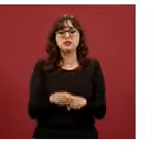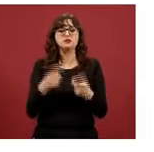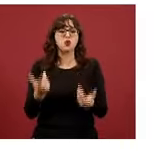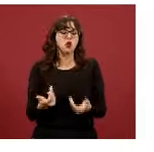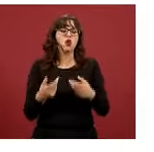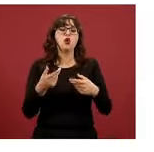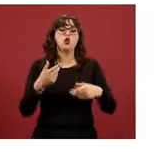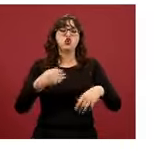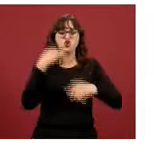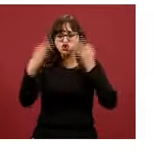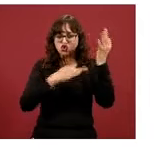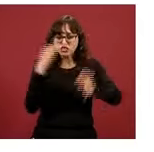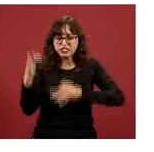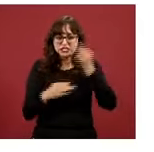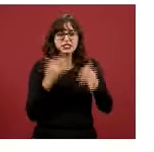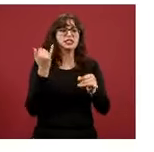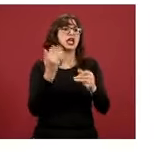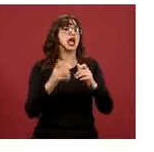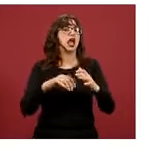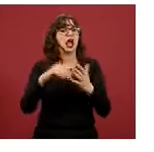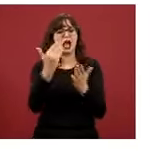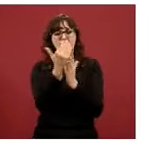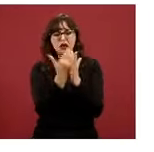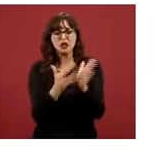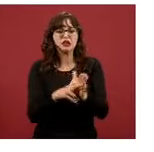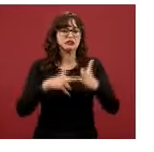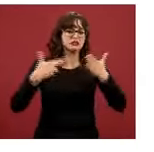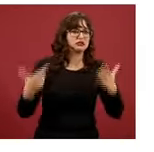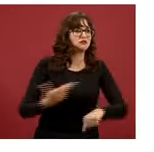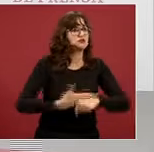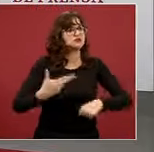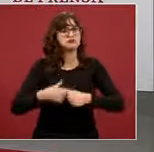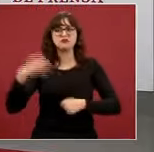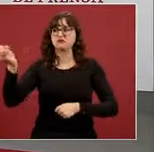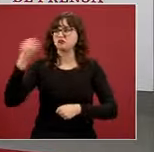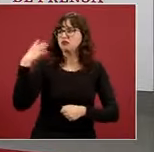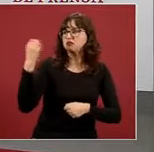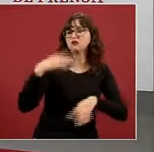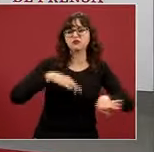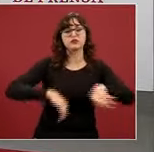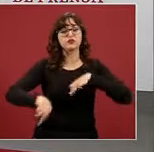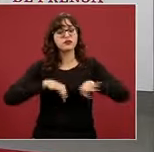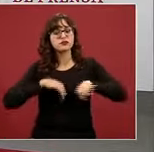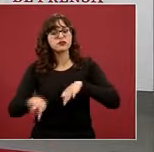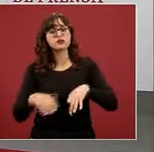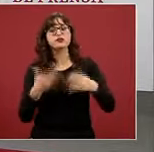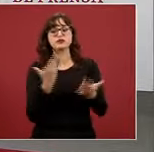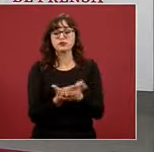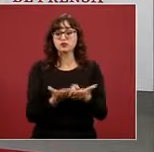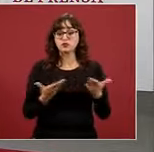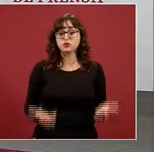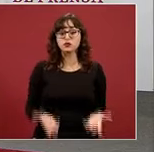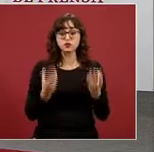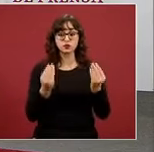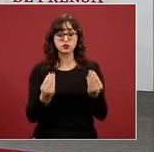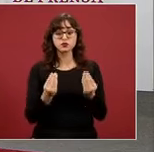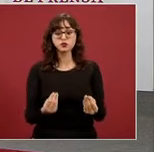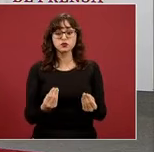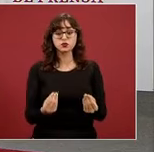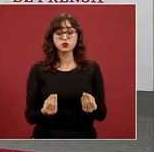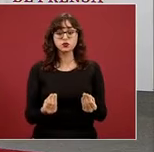conferencia, artículos, informes, organización de foros, seminarios, jornadas regionales, ahora muchos de ellos